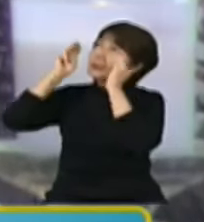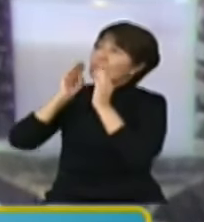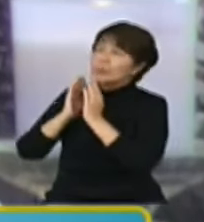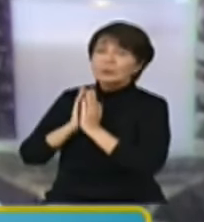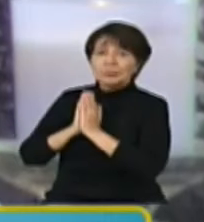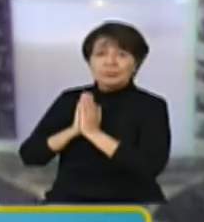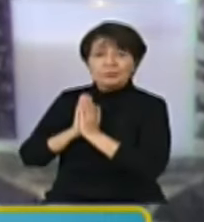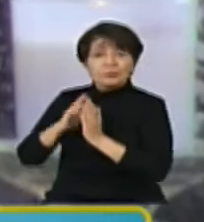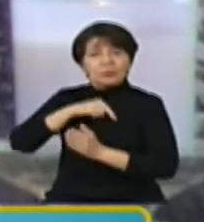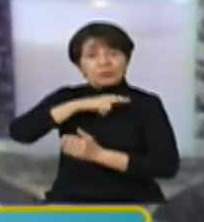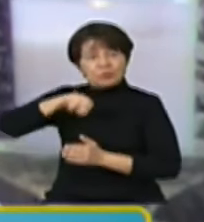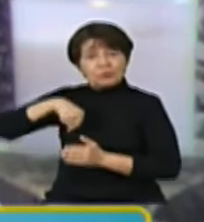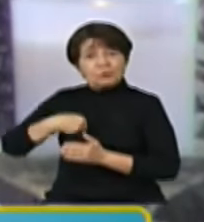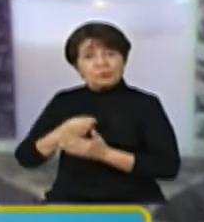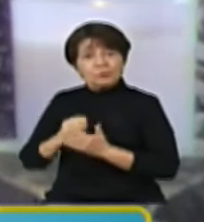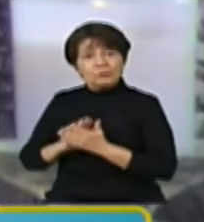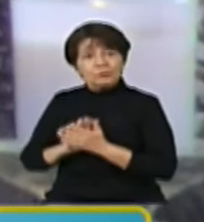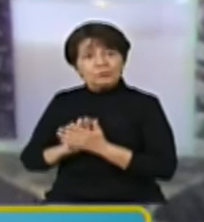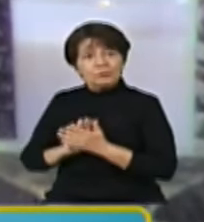nosotros